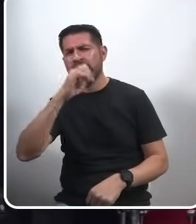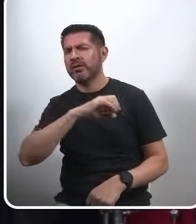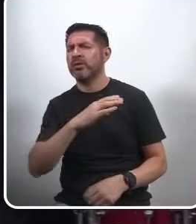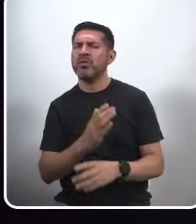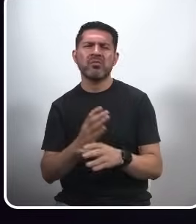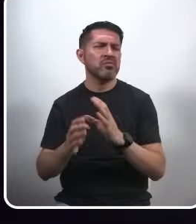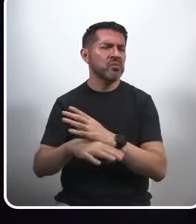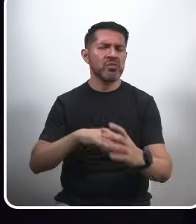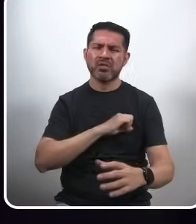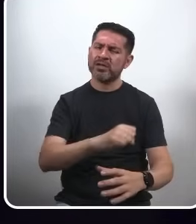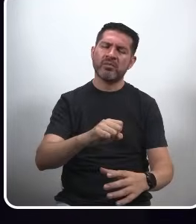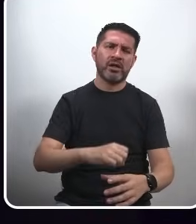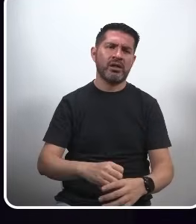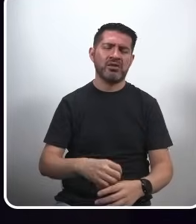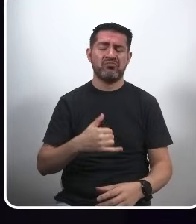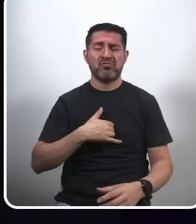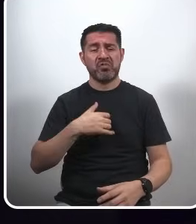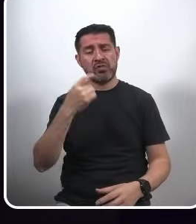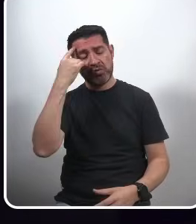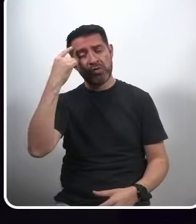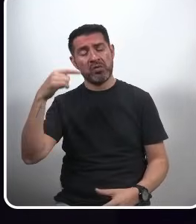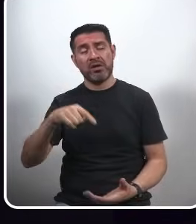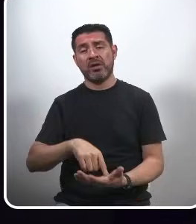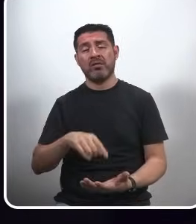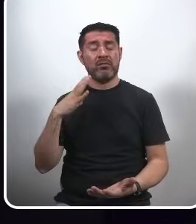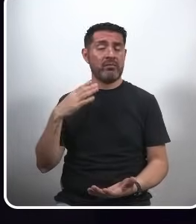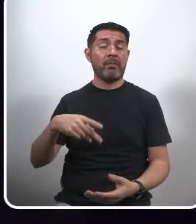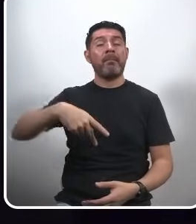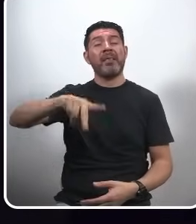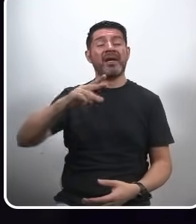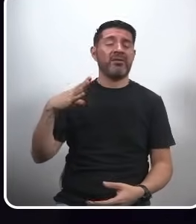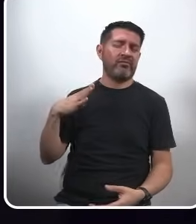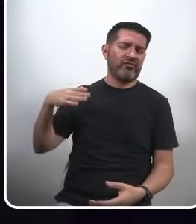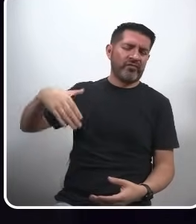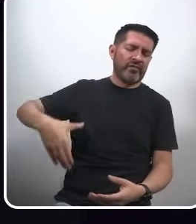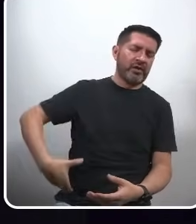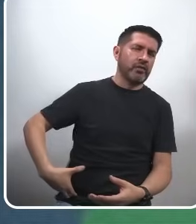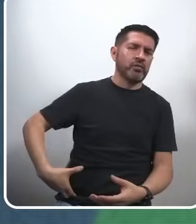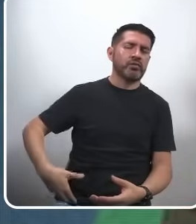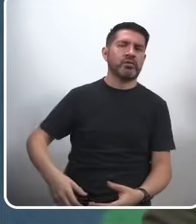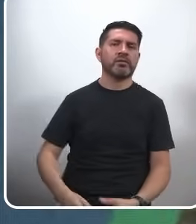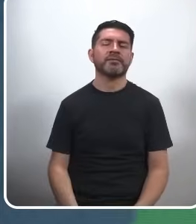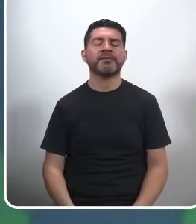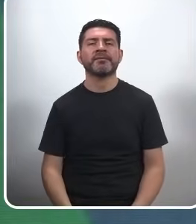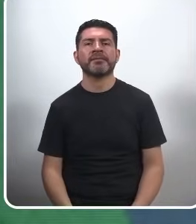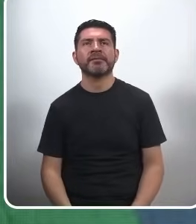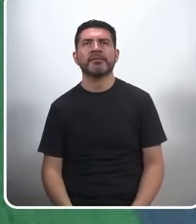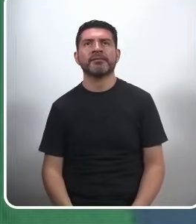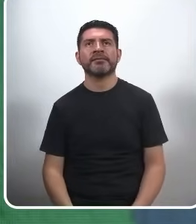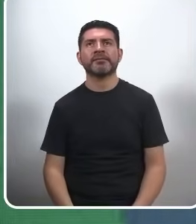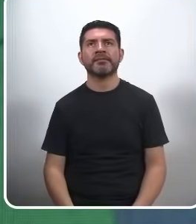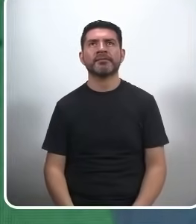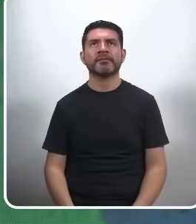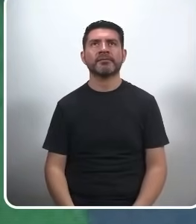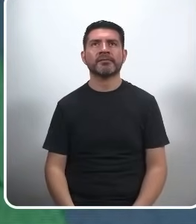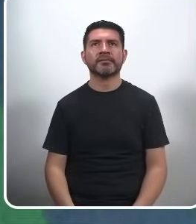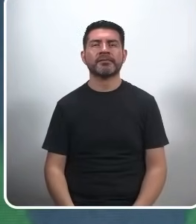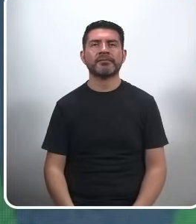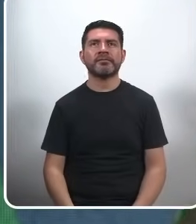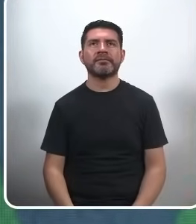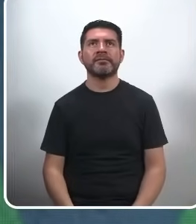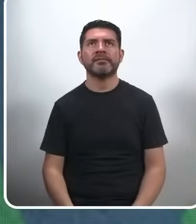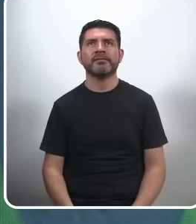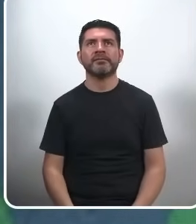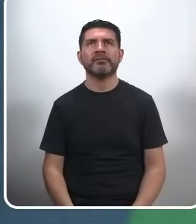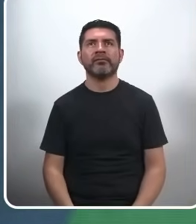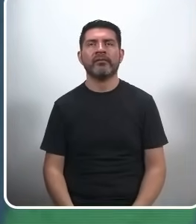no, es que así es y así debe ser y es mi opinión. Y mi esposa me dice, Andrés, no, y yo digo, no, sí. Y yo, mi pastor, Andrés, no, y yo digo, sí.